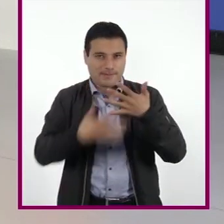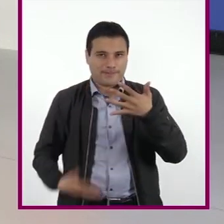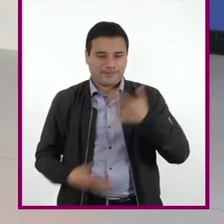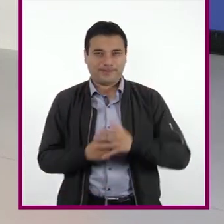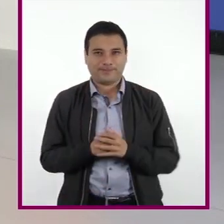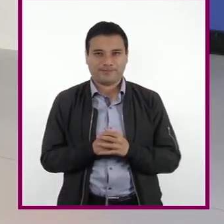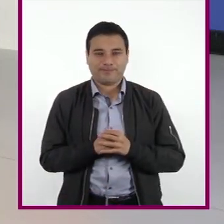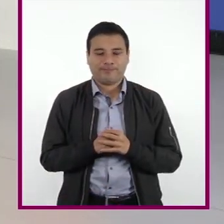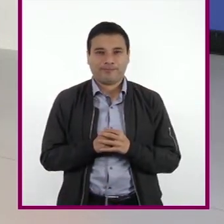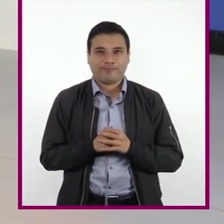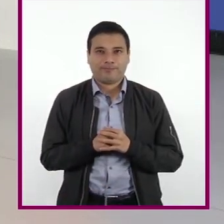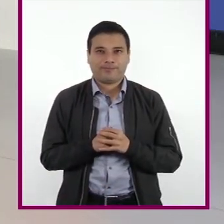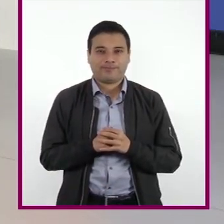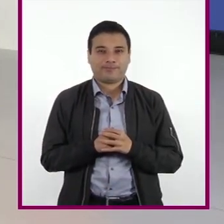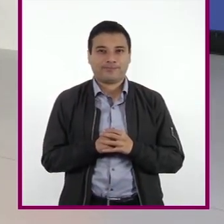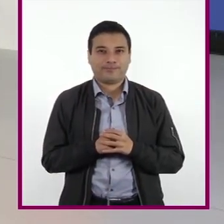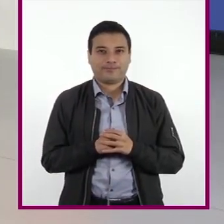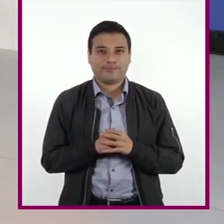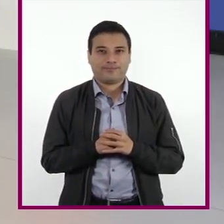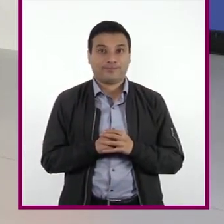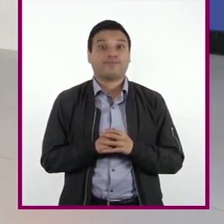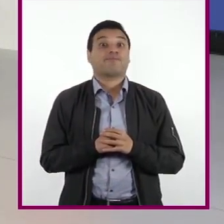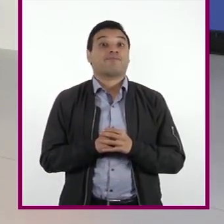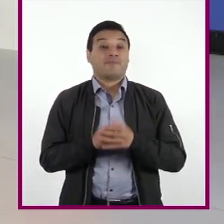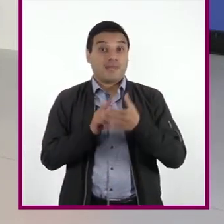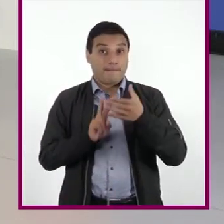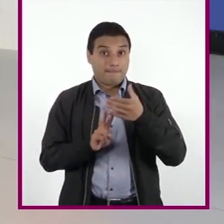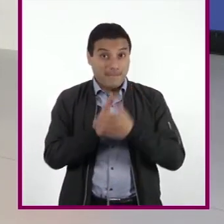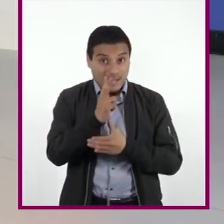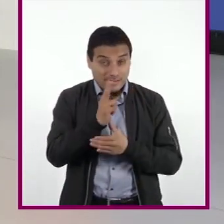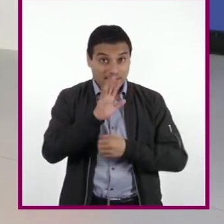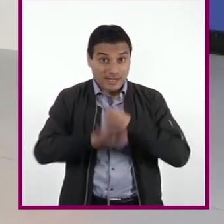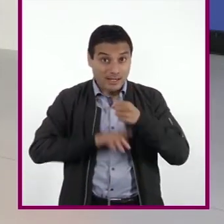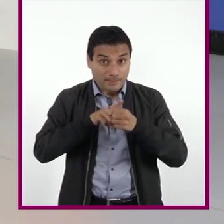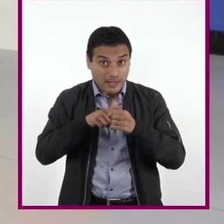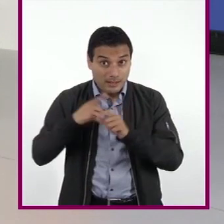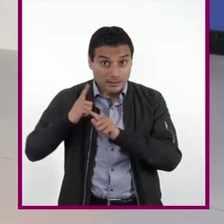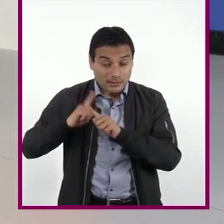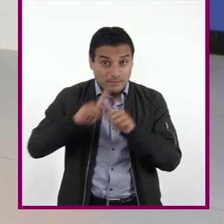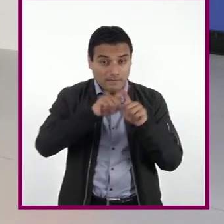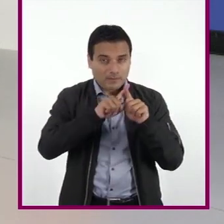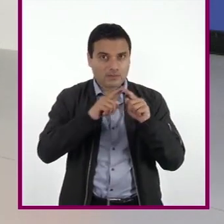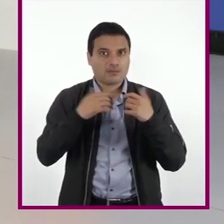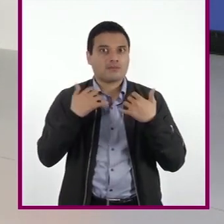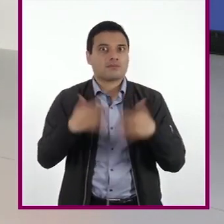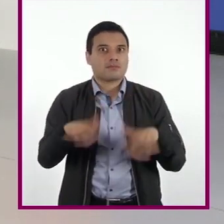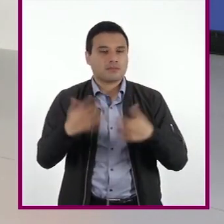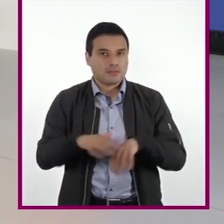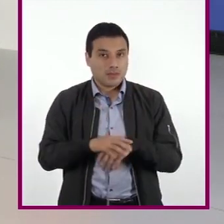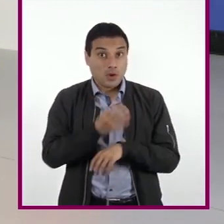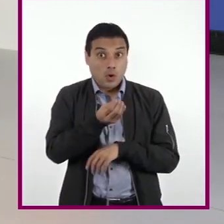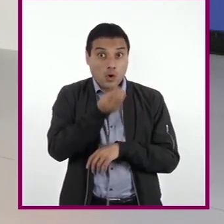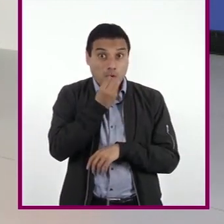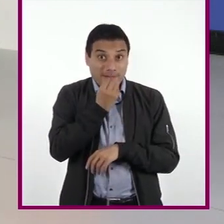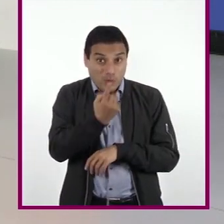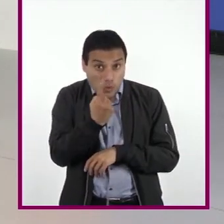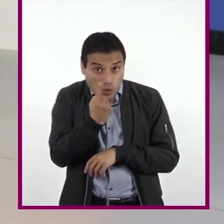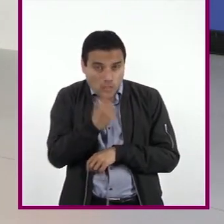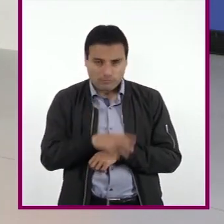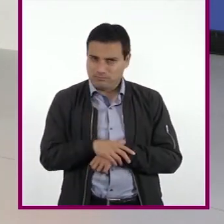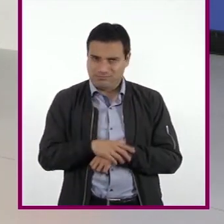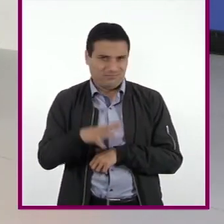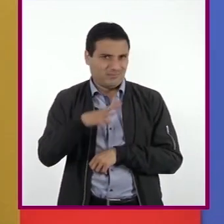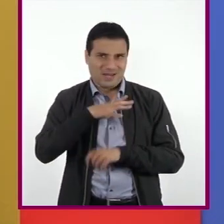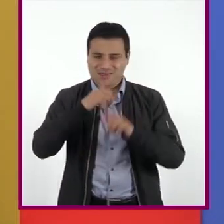Entonces, la biodiversidad no solo influye en lo que comemos, hay más ámbitos a los que